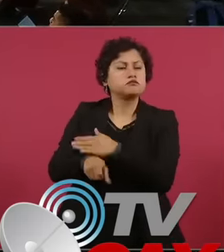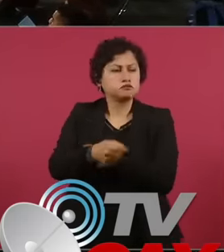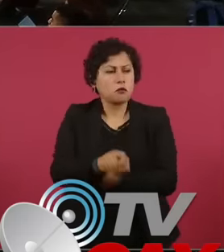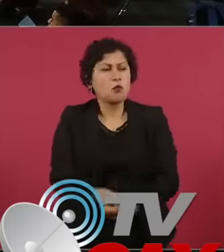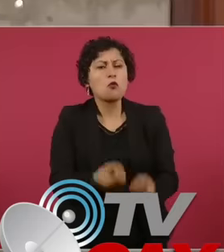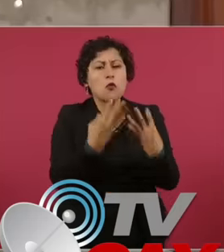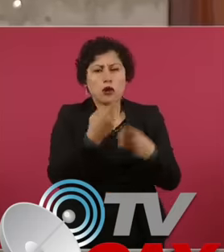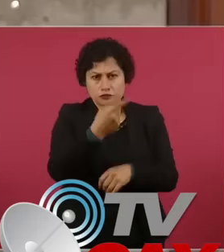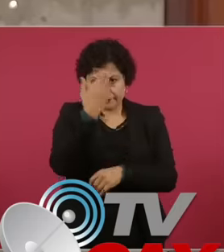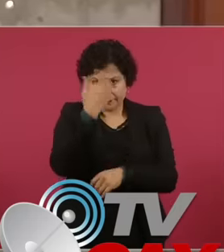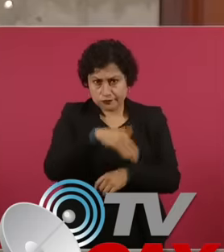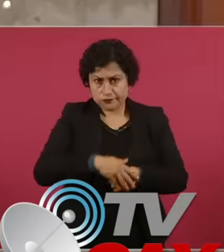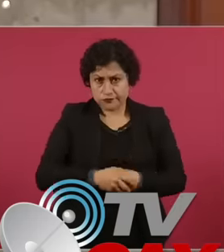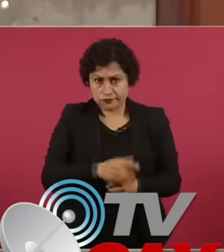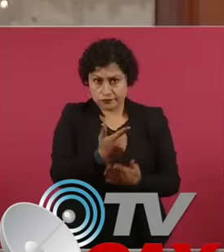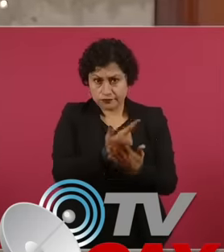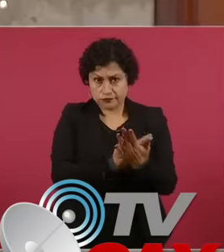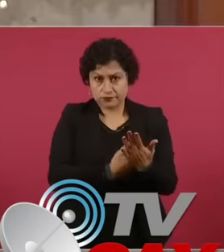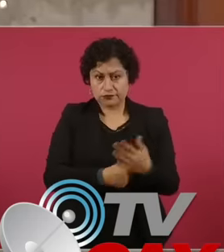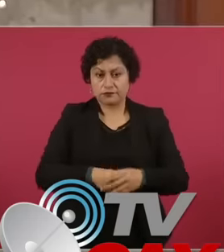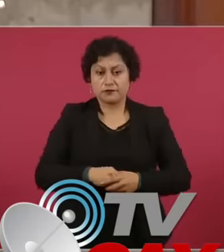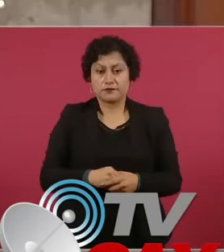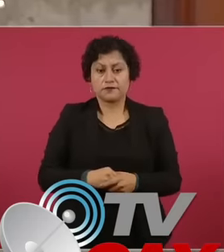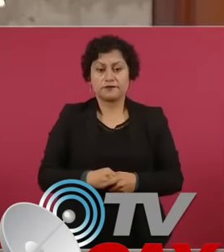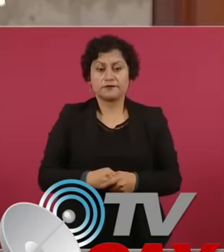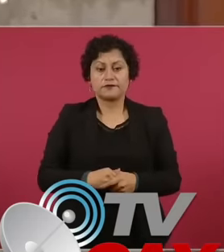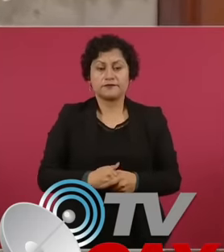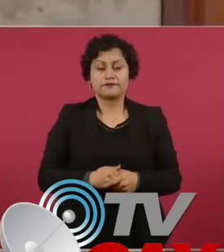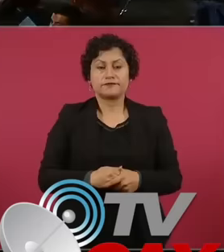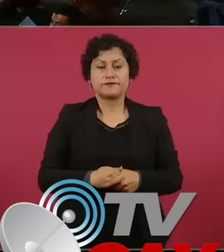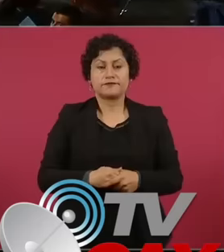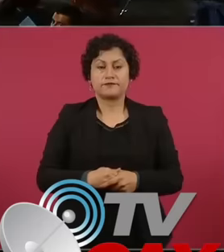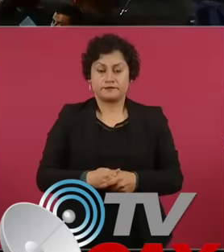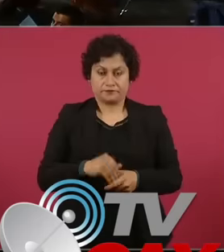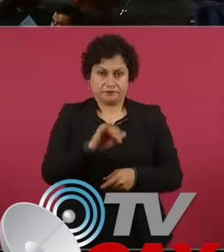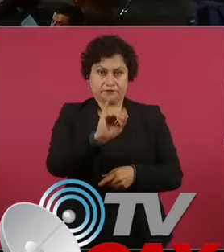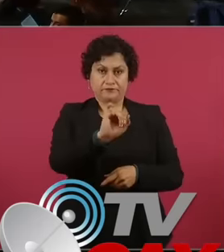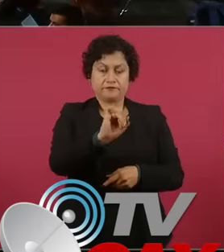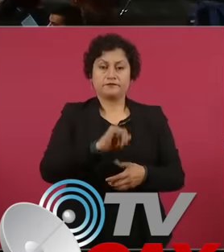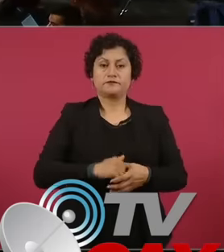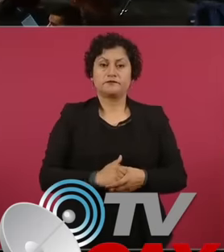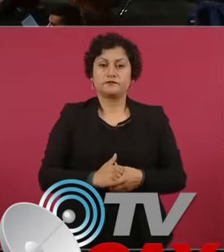las estaciones de radio cuando entramos? Sí,